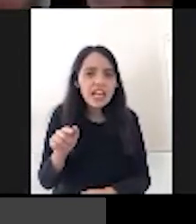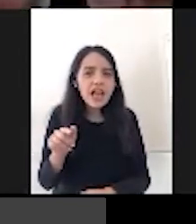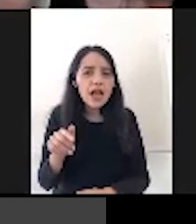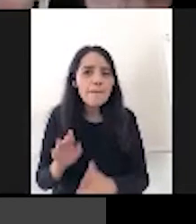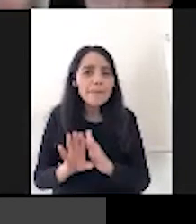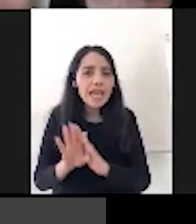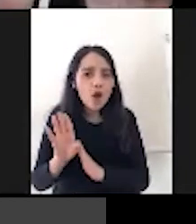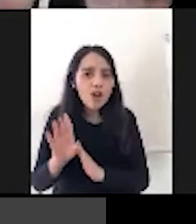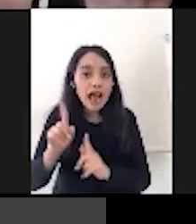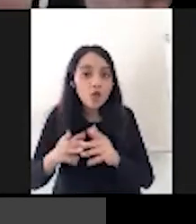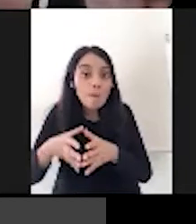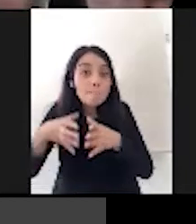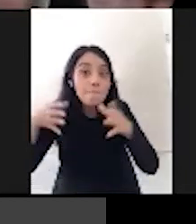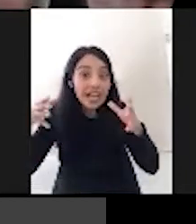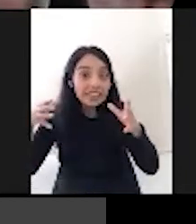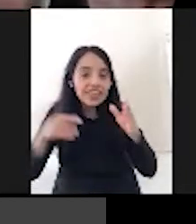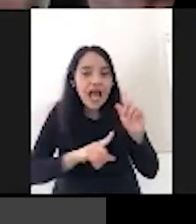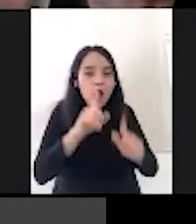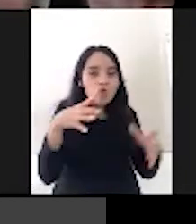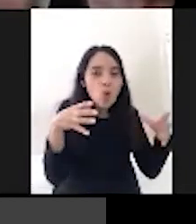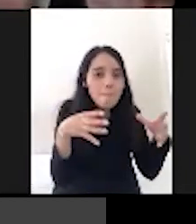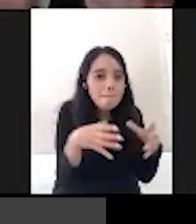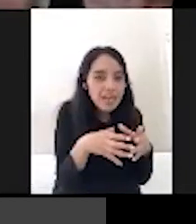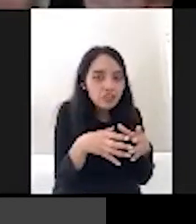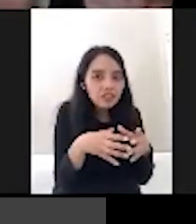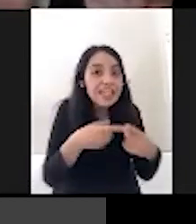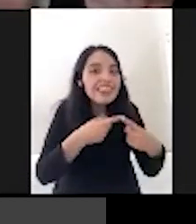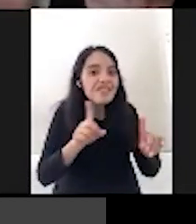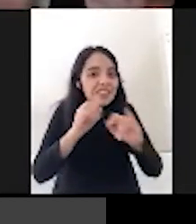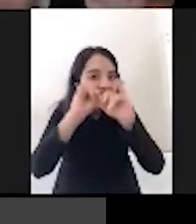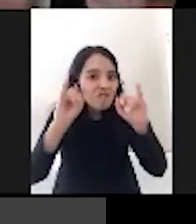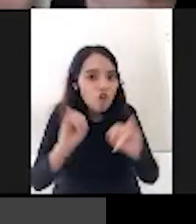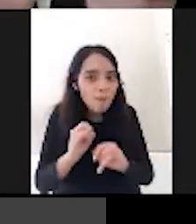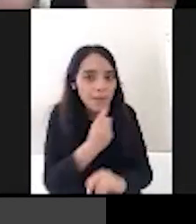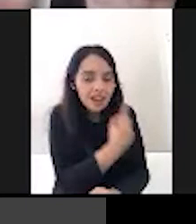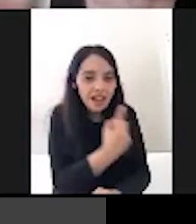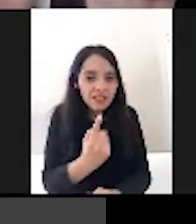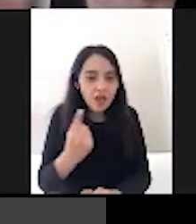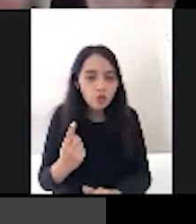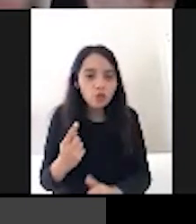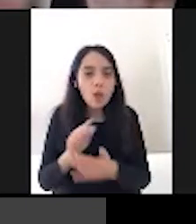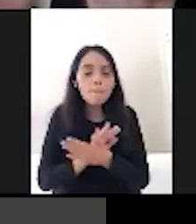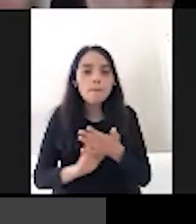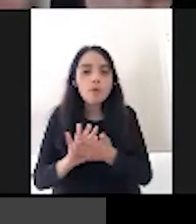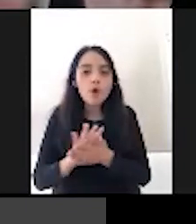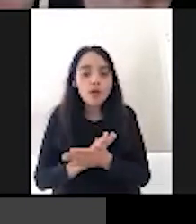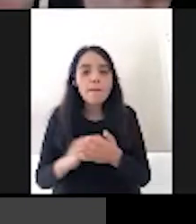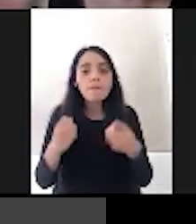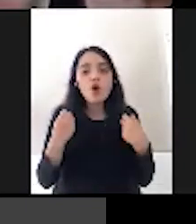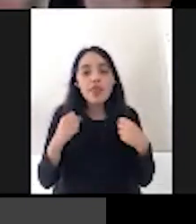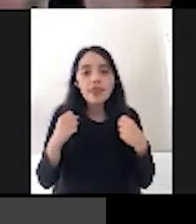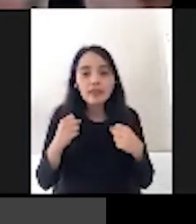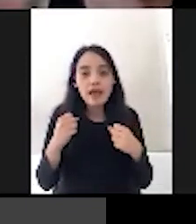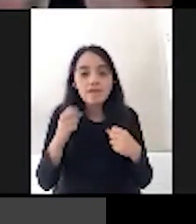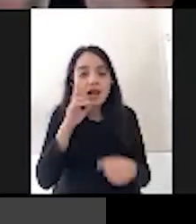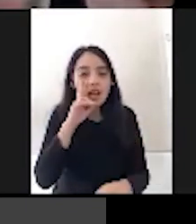y en la forma en la que ocurren entre las distintas personas. Por ejemplo, en el entrenamiento de reconocimiento de emociones faciales